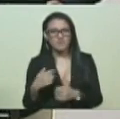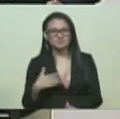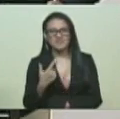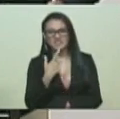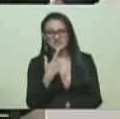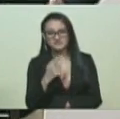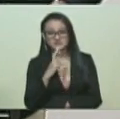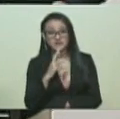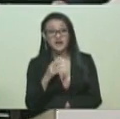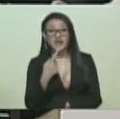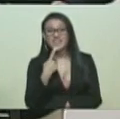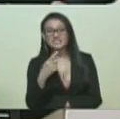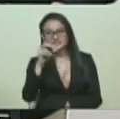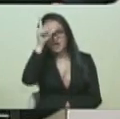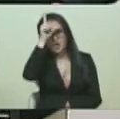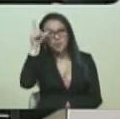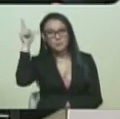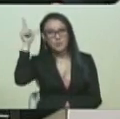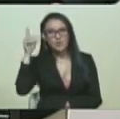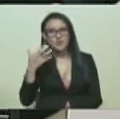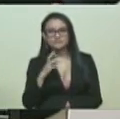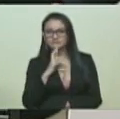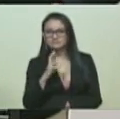¿Qué dirá Leopoldo López?